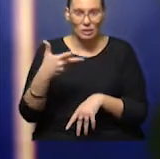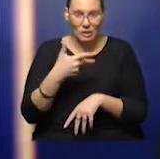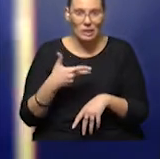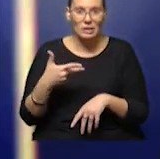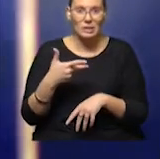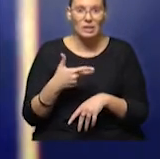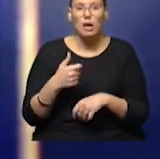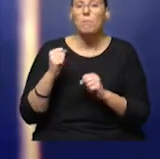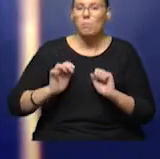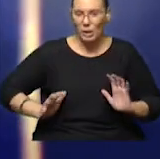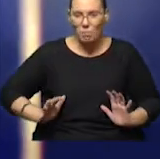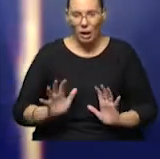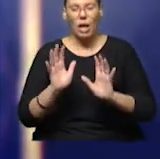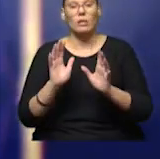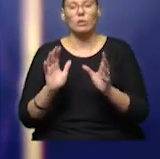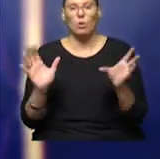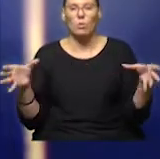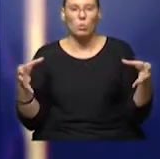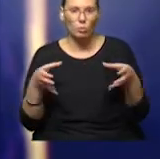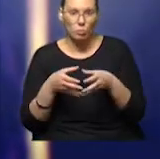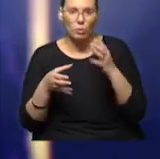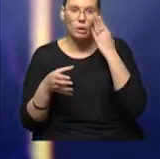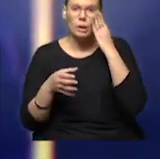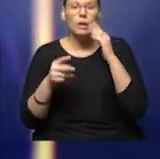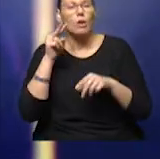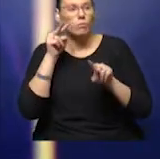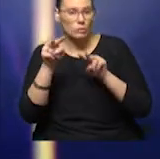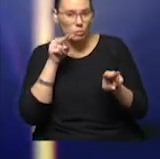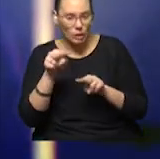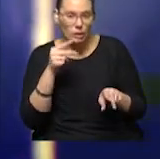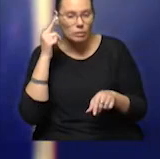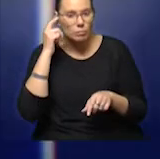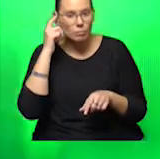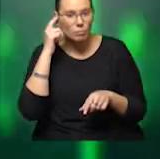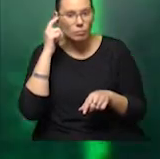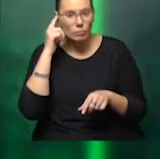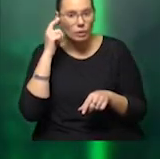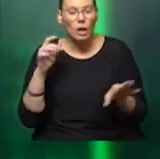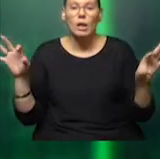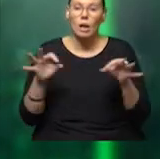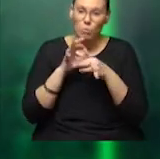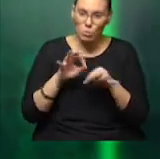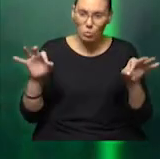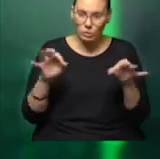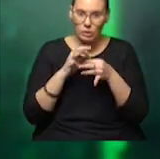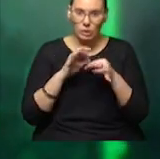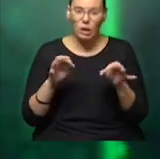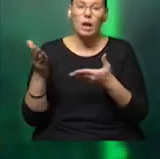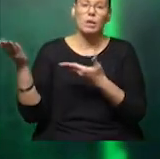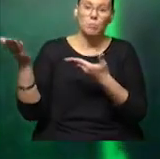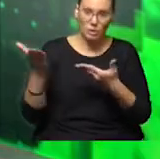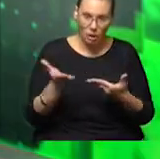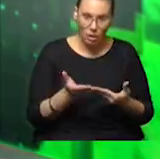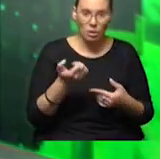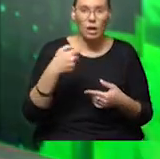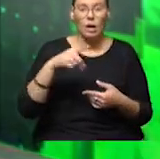Bien. Venimos preparando un montón juntos de todo, desde las visuales... el sonido, tenemos a tener invitados. Bueno, Andrés va